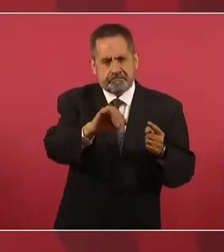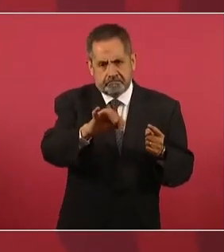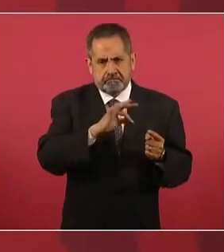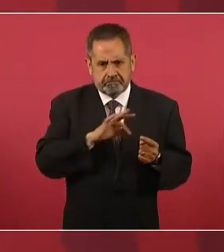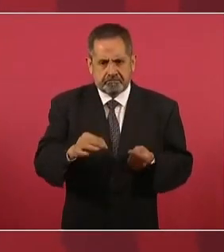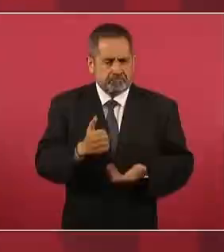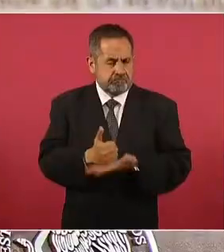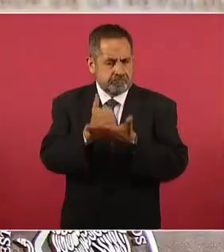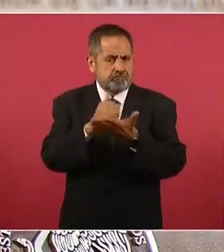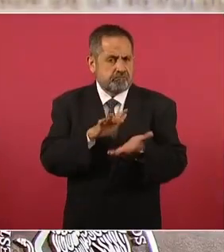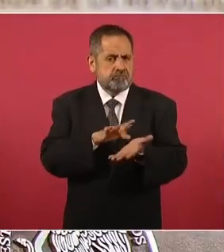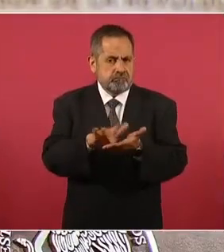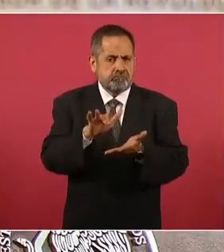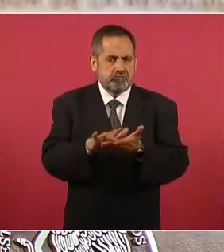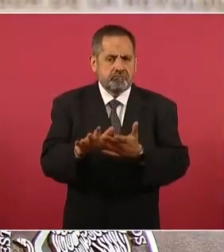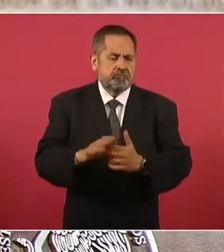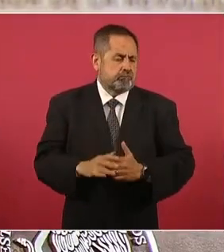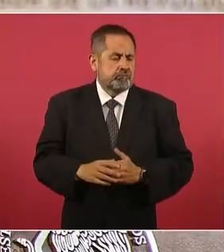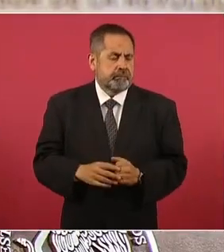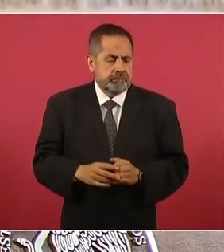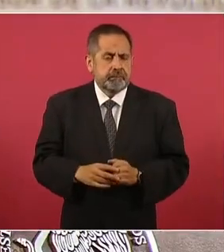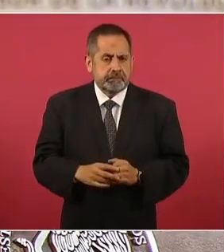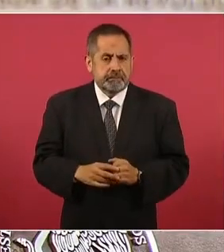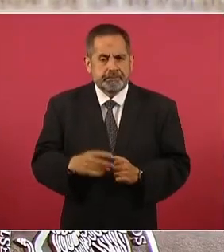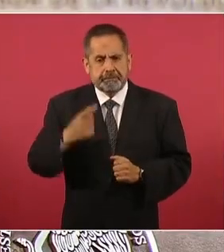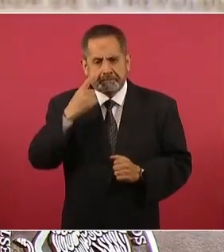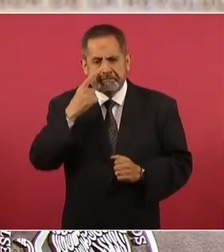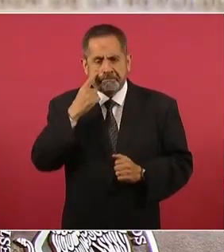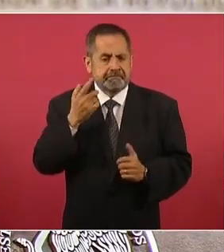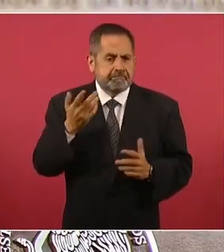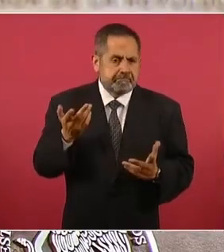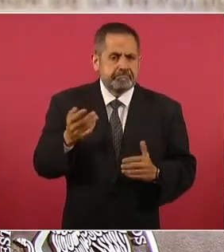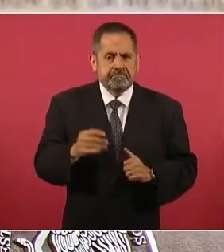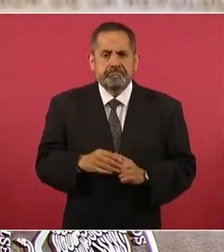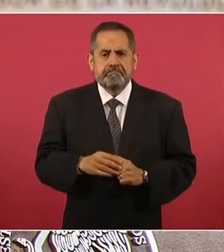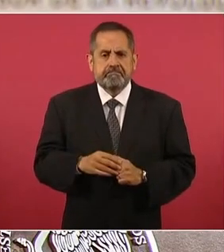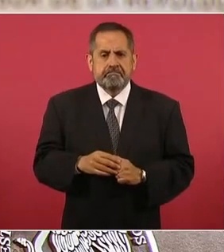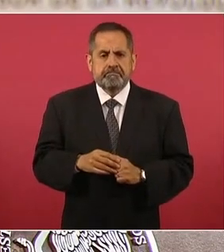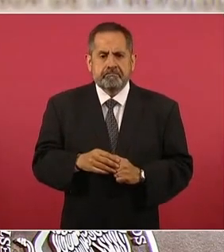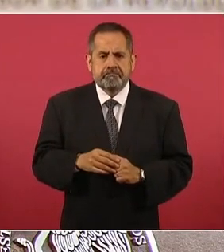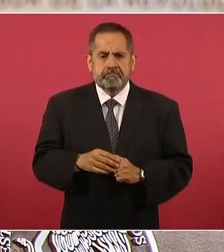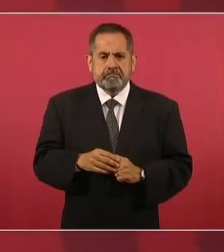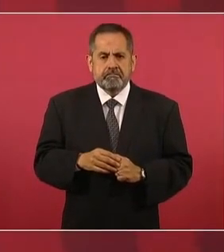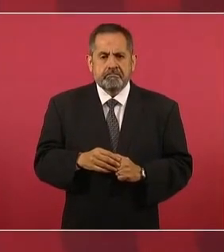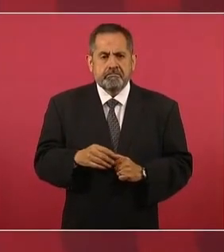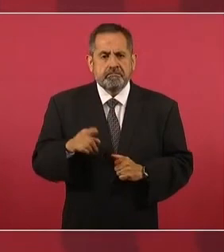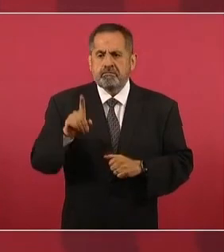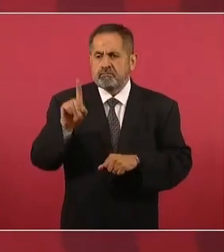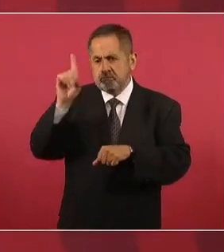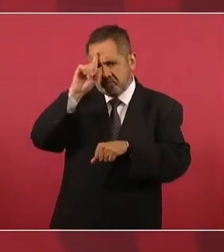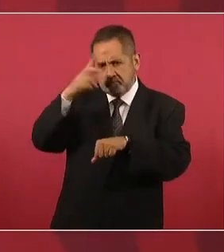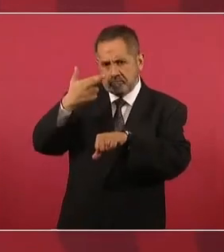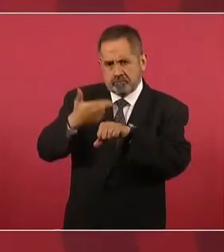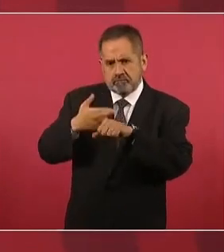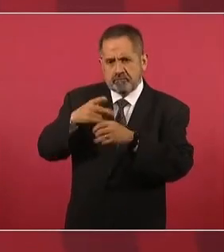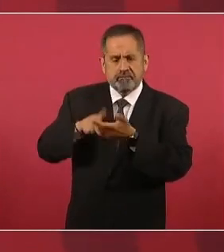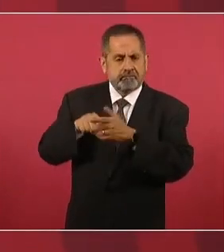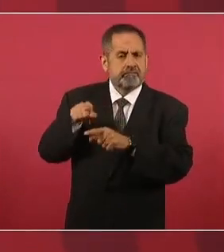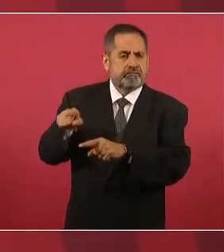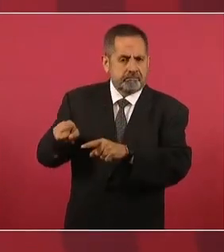y es cosa de ver a la consejera jurídica